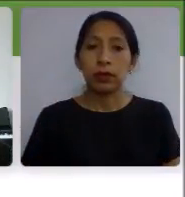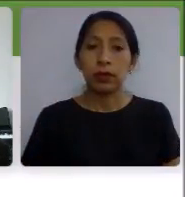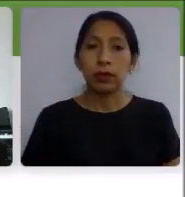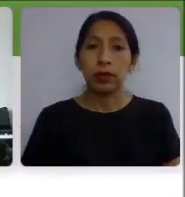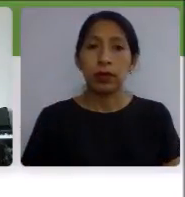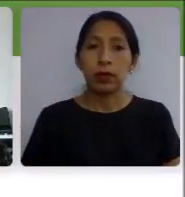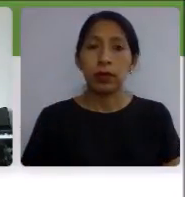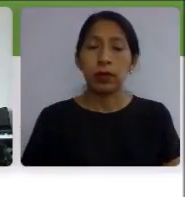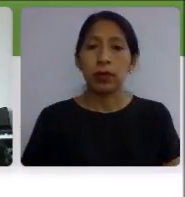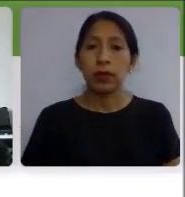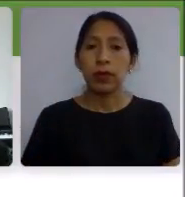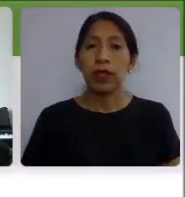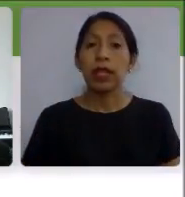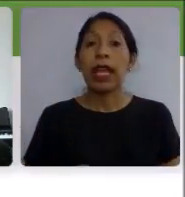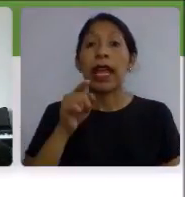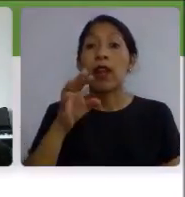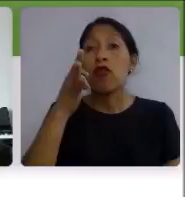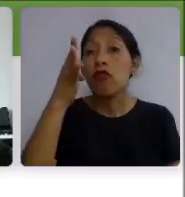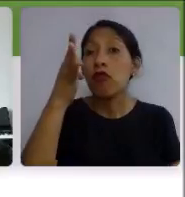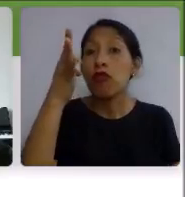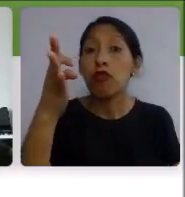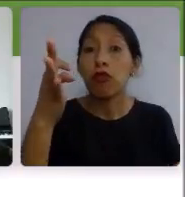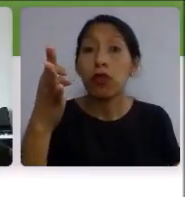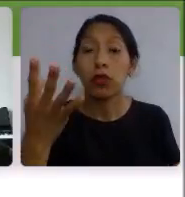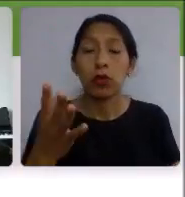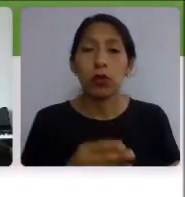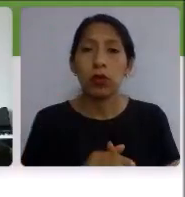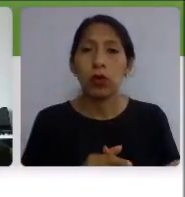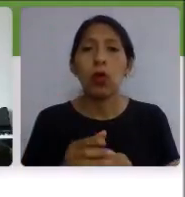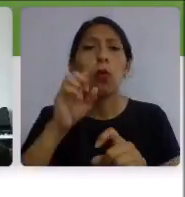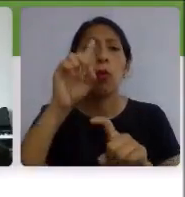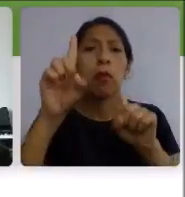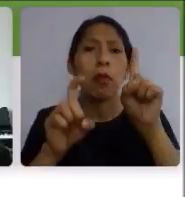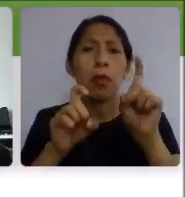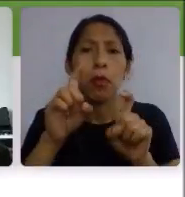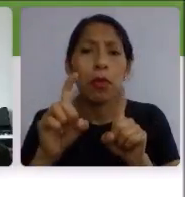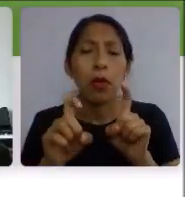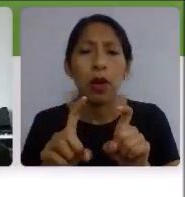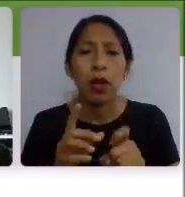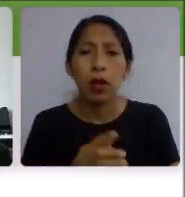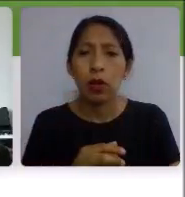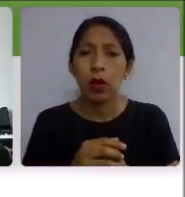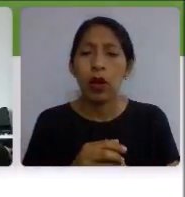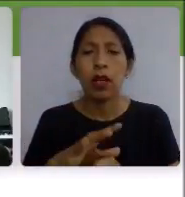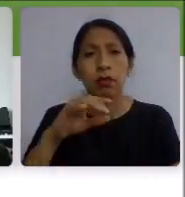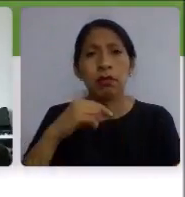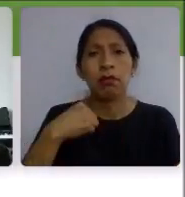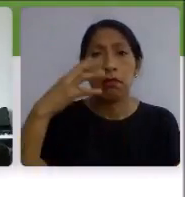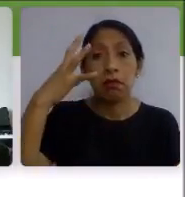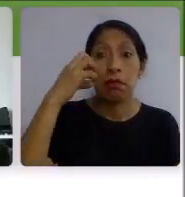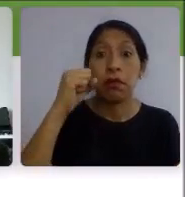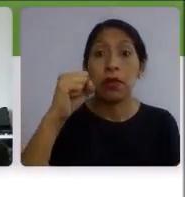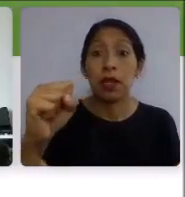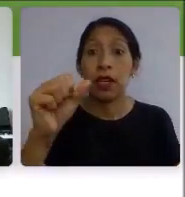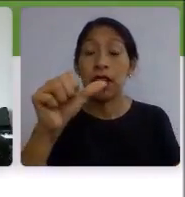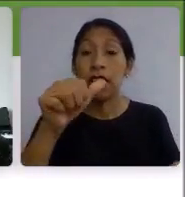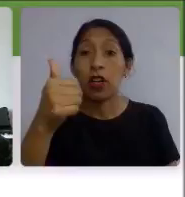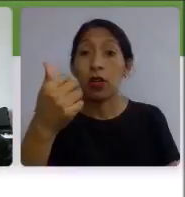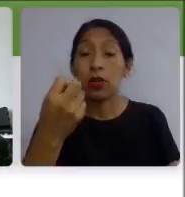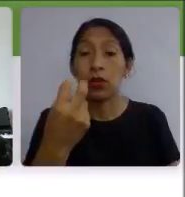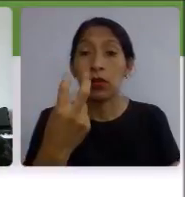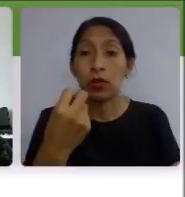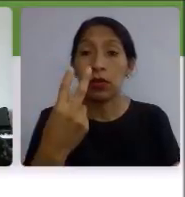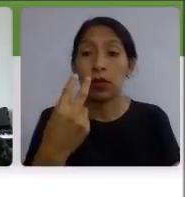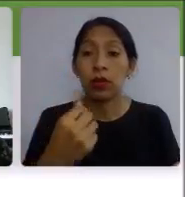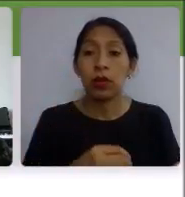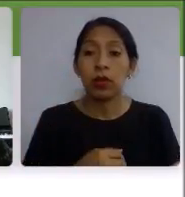En cuanto a las perspectivas futuras, cuando se pregunta, ¿viajarías en los próximos 12 meses? Es